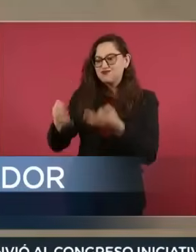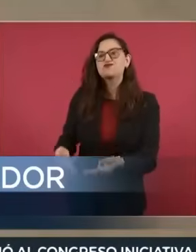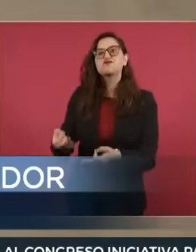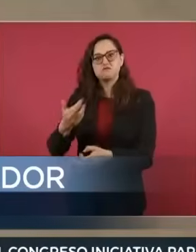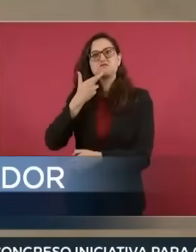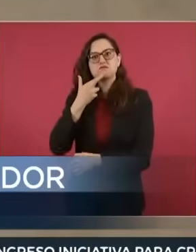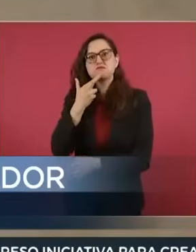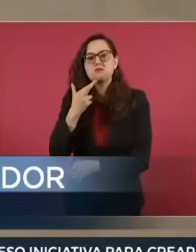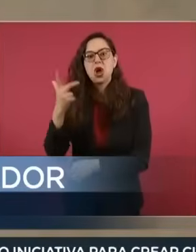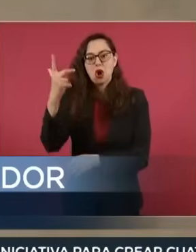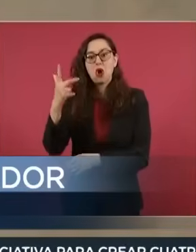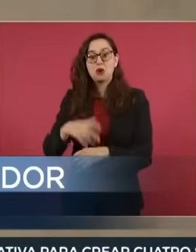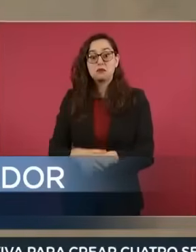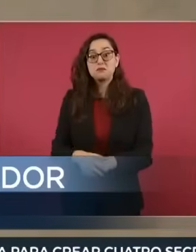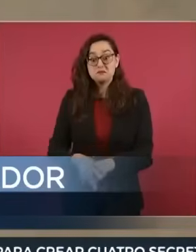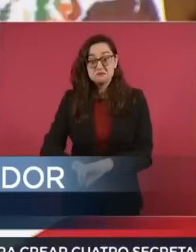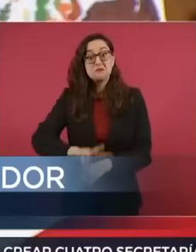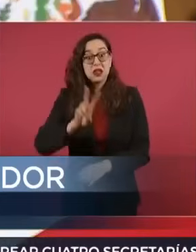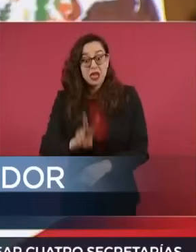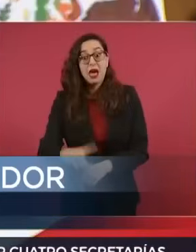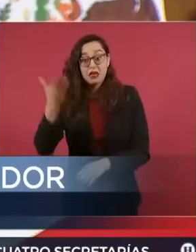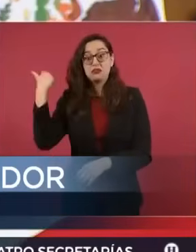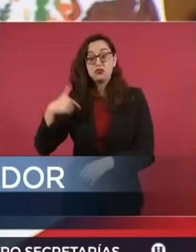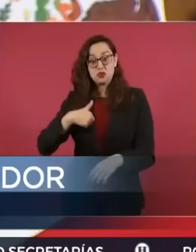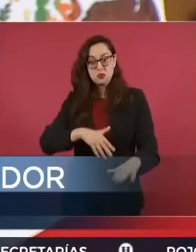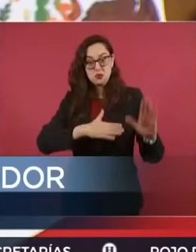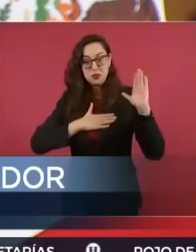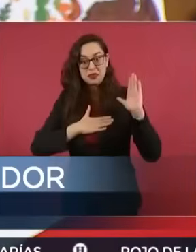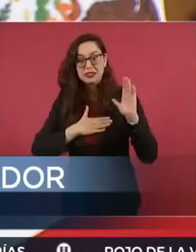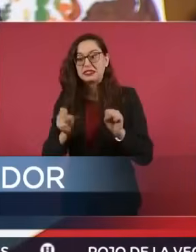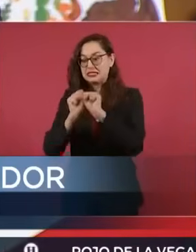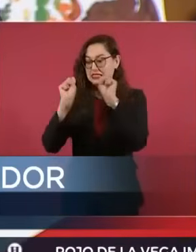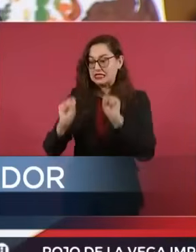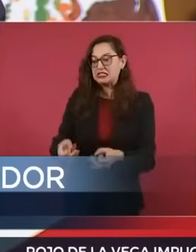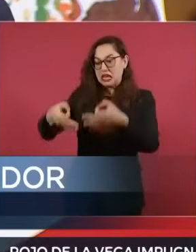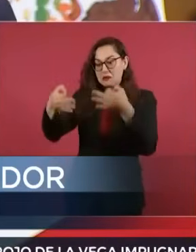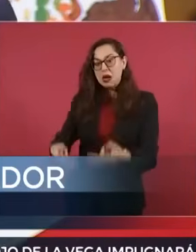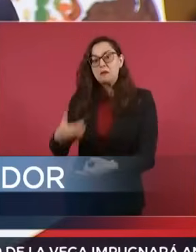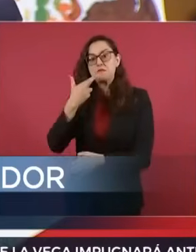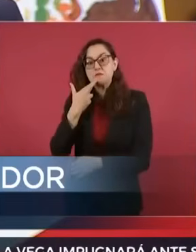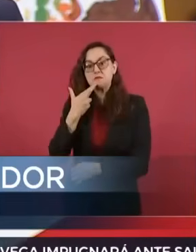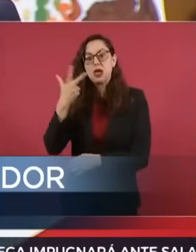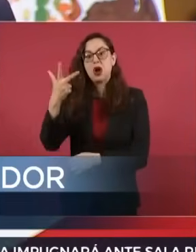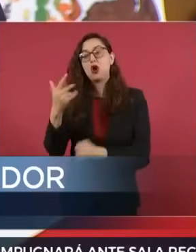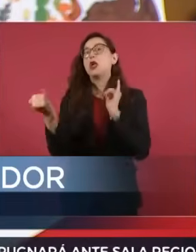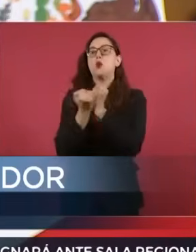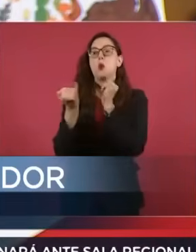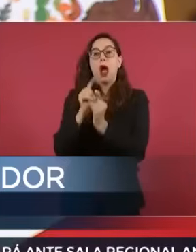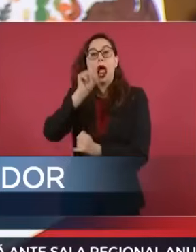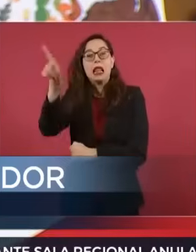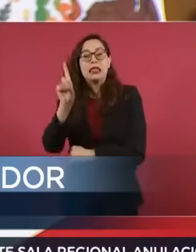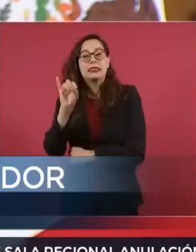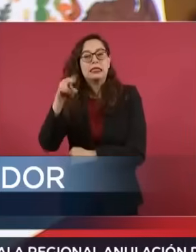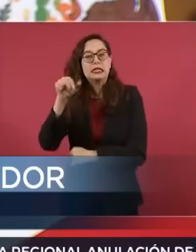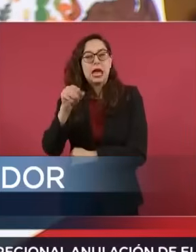mundo. Dije que iba a ser el mejor, que iba a ser como en Dinamarca. No, no es como en